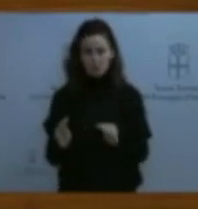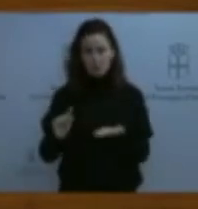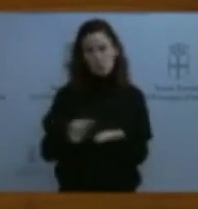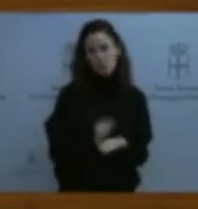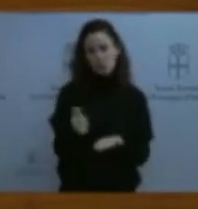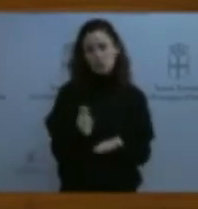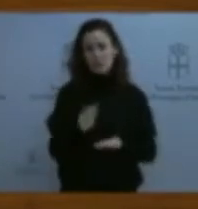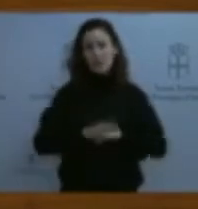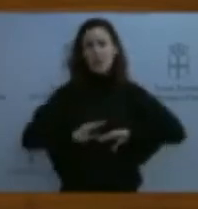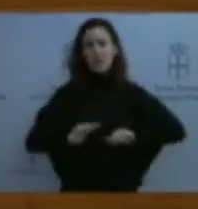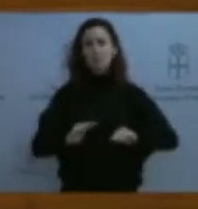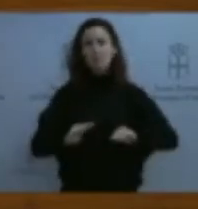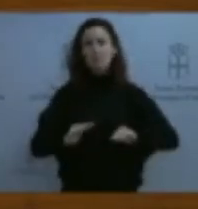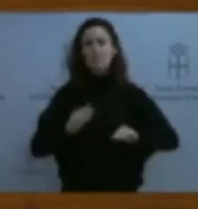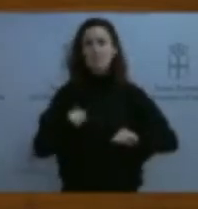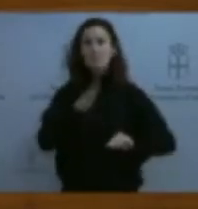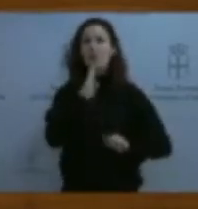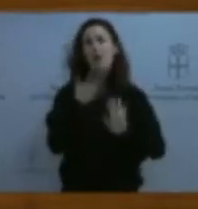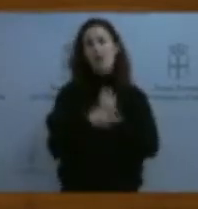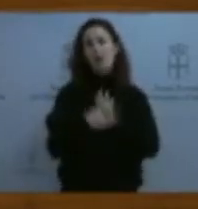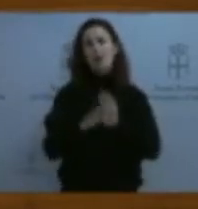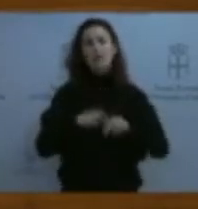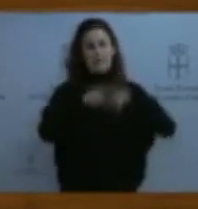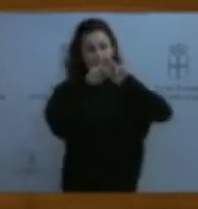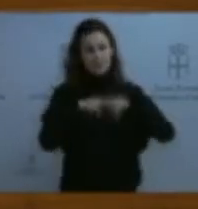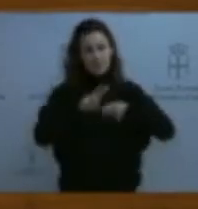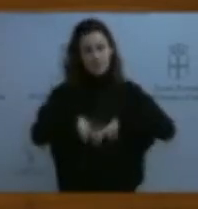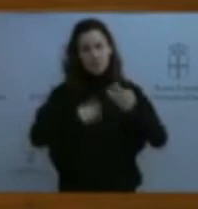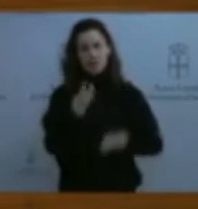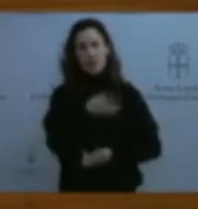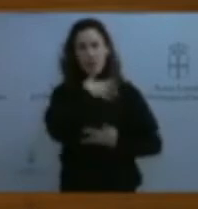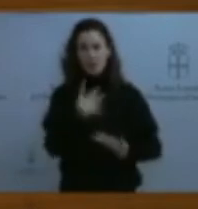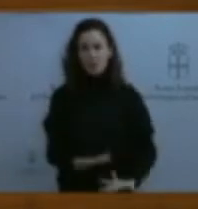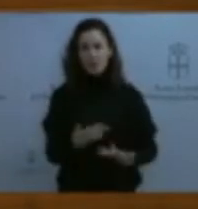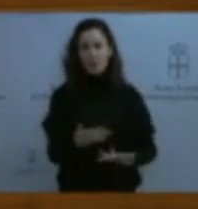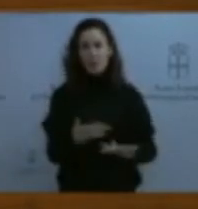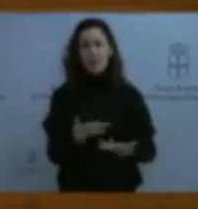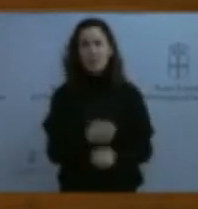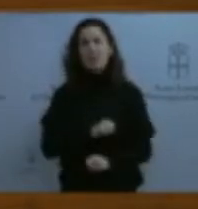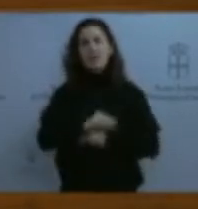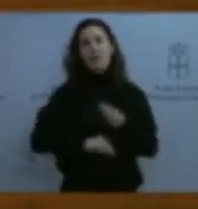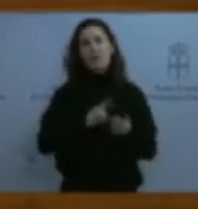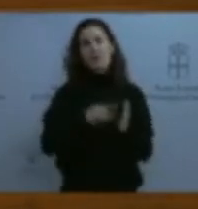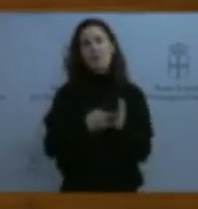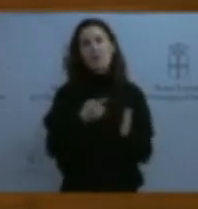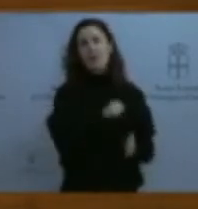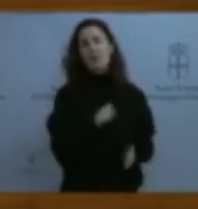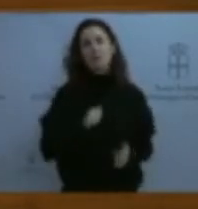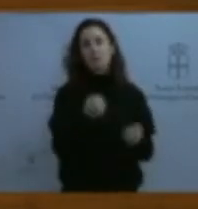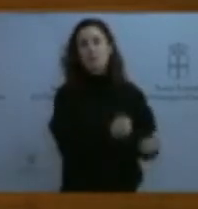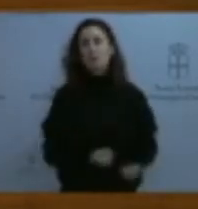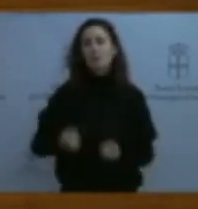contrataremos para hacer exactamente lo que le digo, revisión, actualización e implantación de estos planes de autoprotección. Dentro